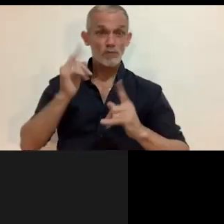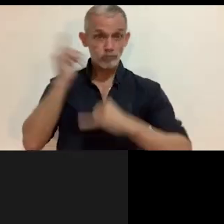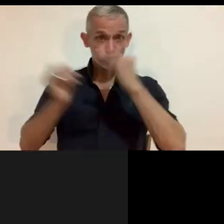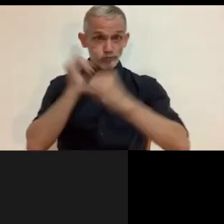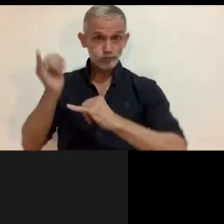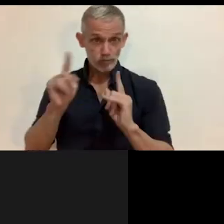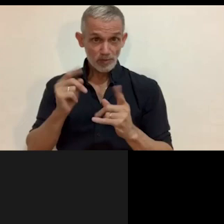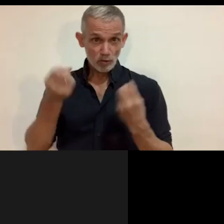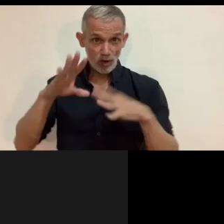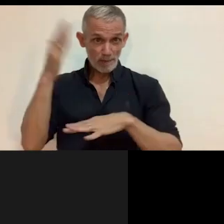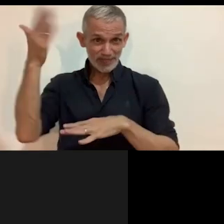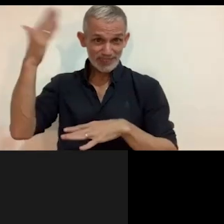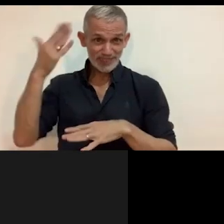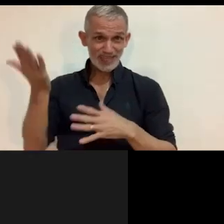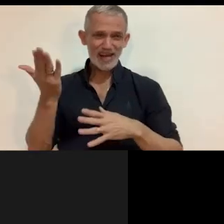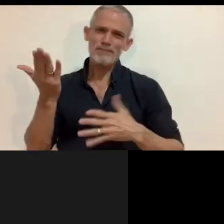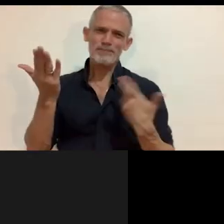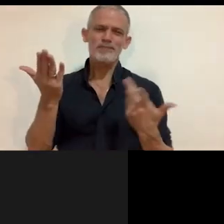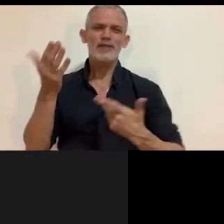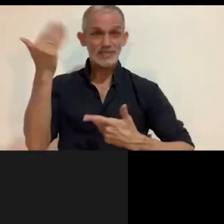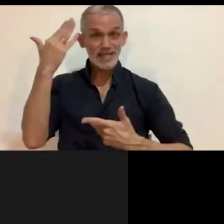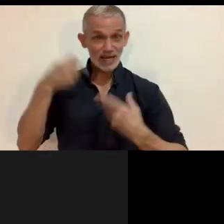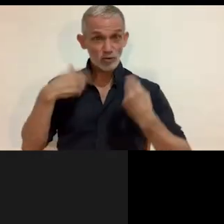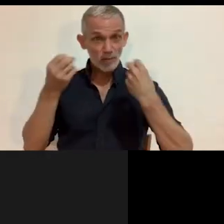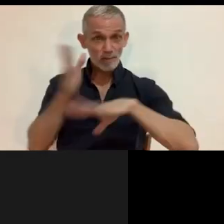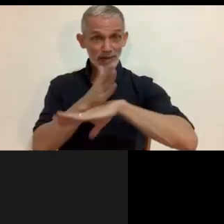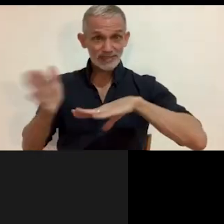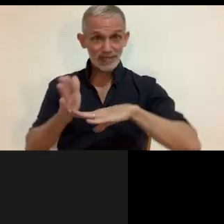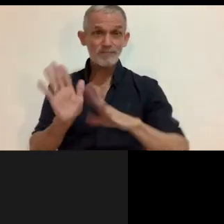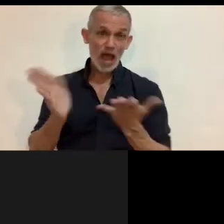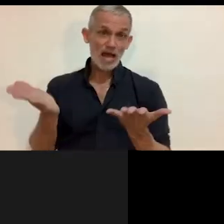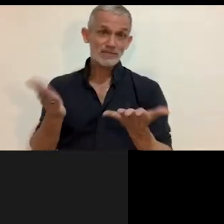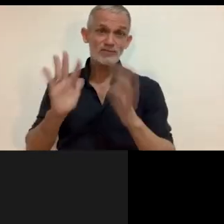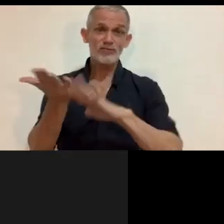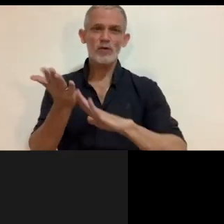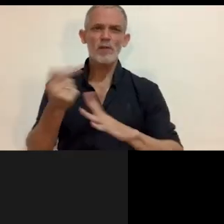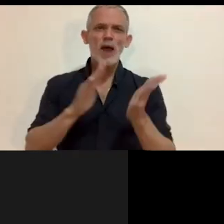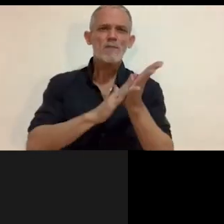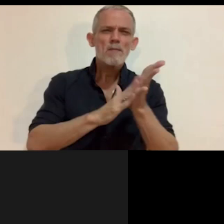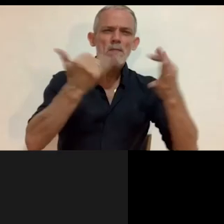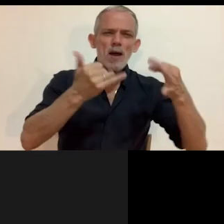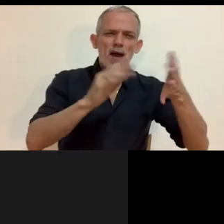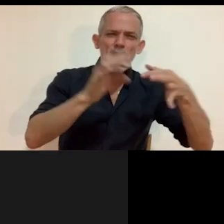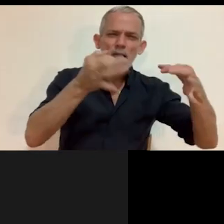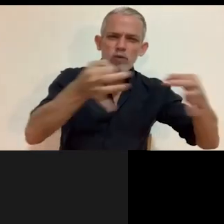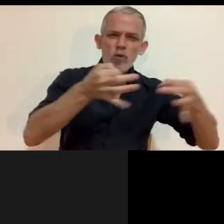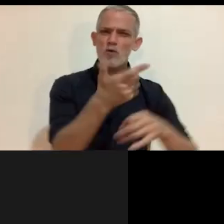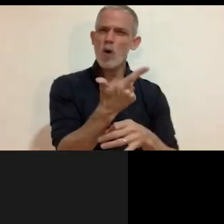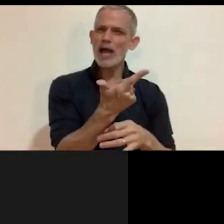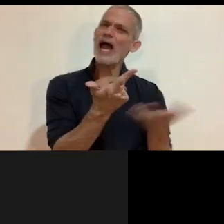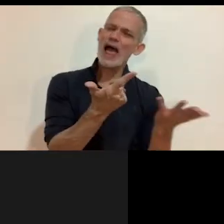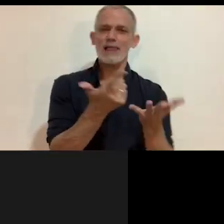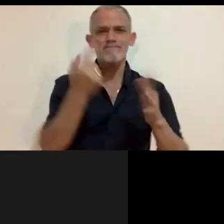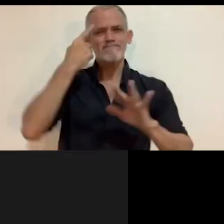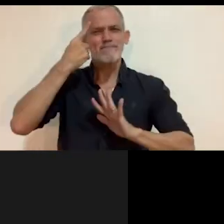decir charla, partió de esa hipótesis al empezar la conversación, digamos, diciendo que bueno,